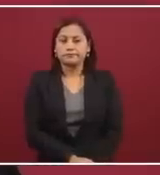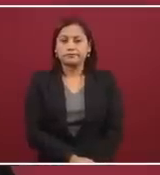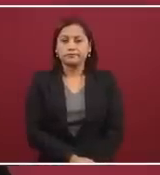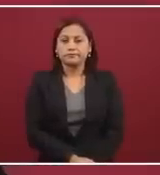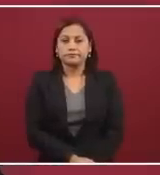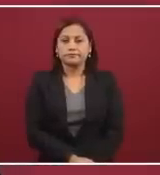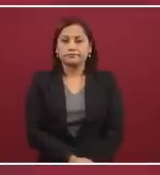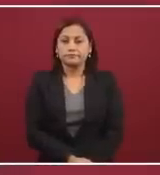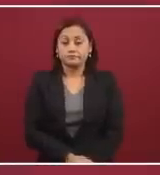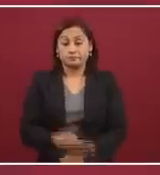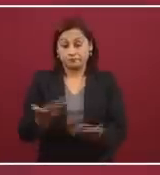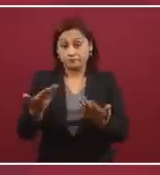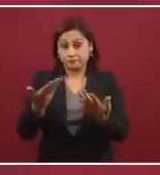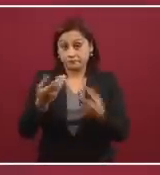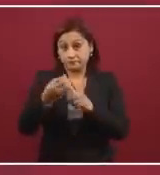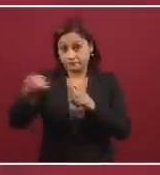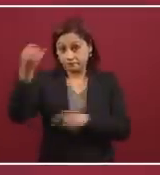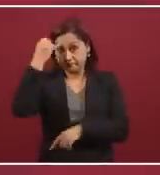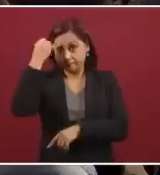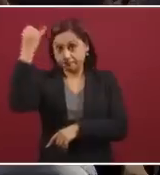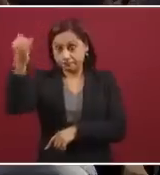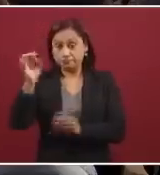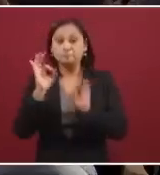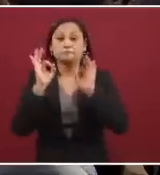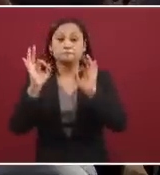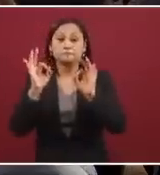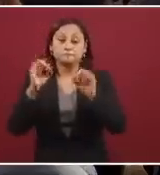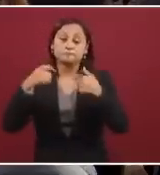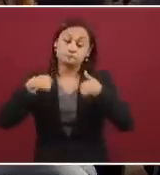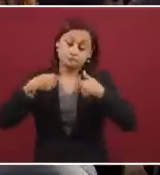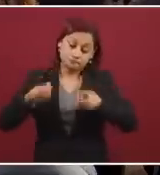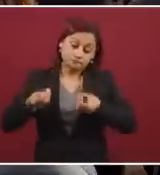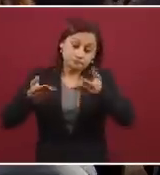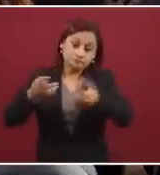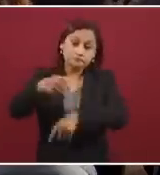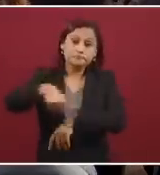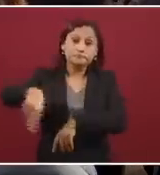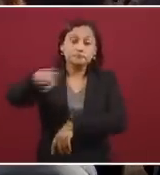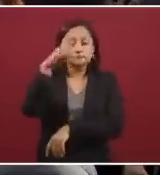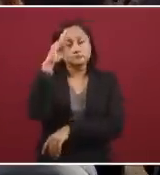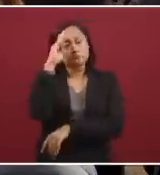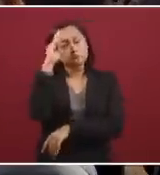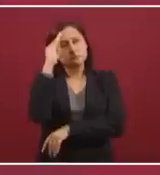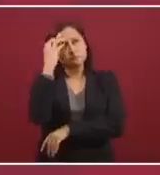también la frase ahí se las dejo de tarea es un filósofo